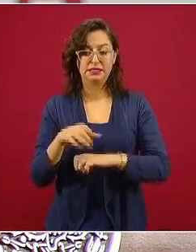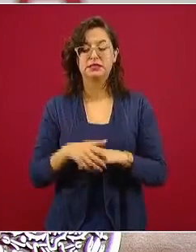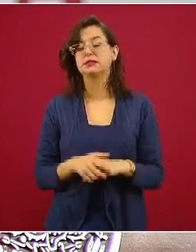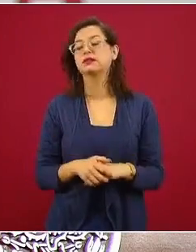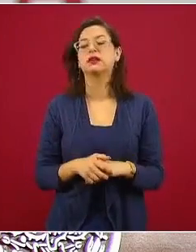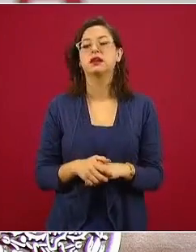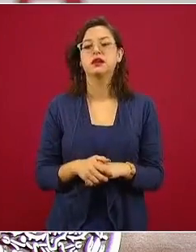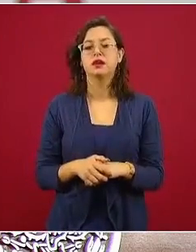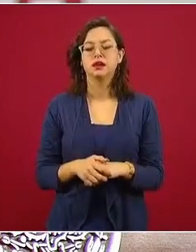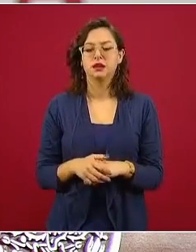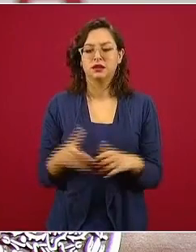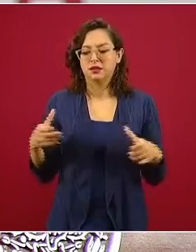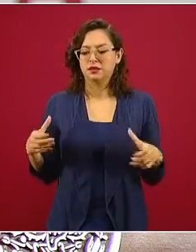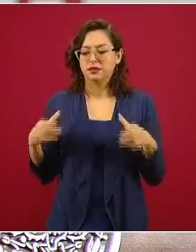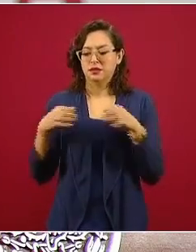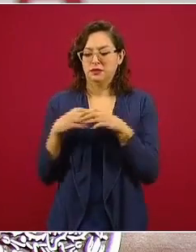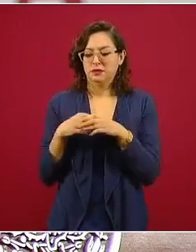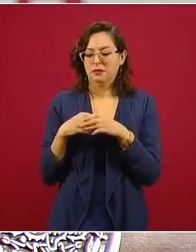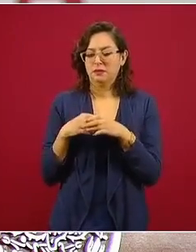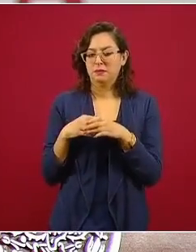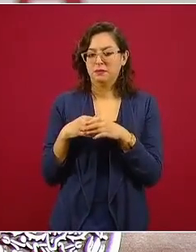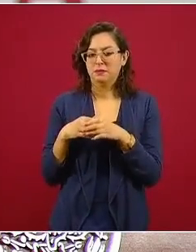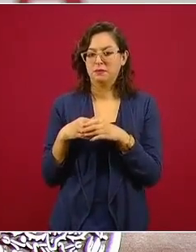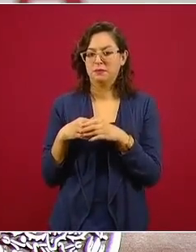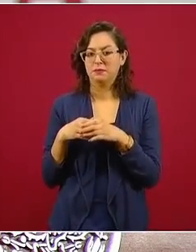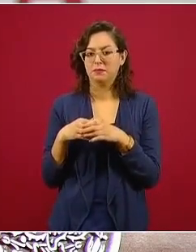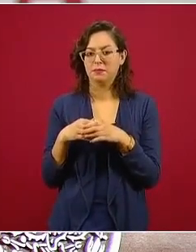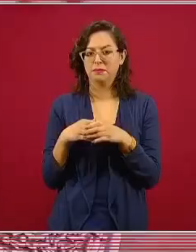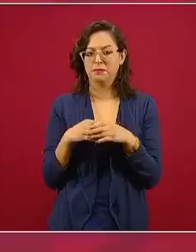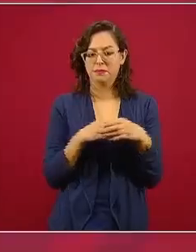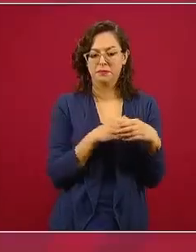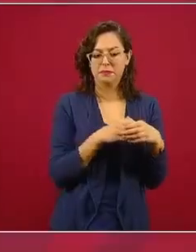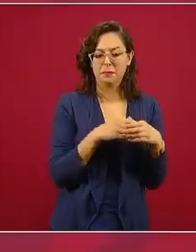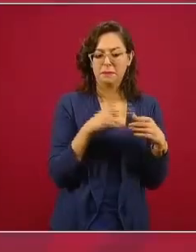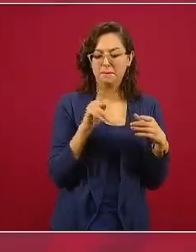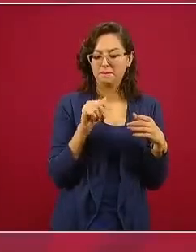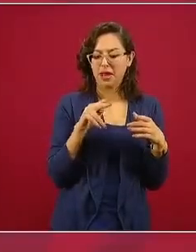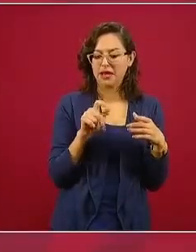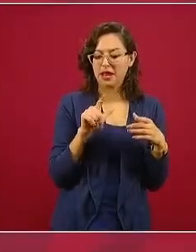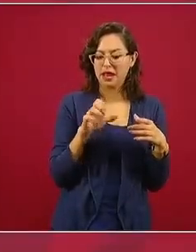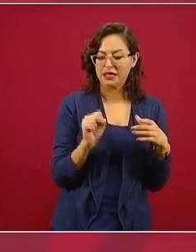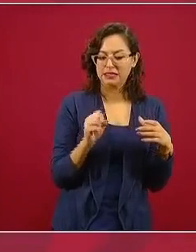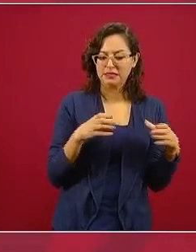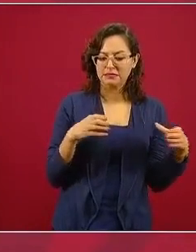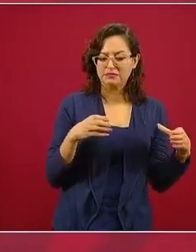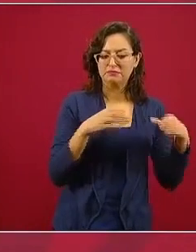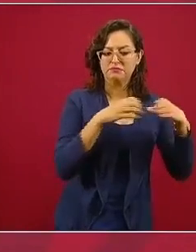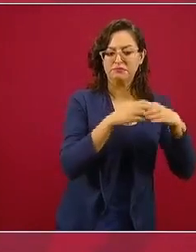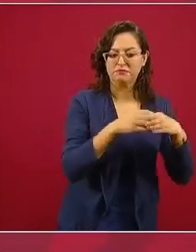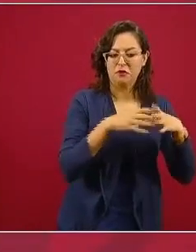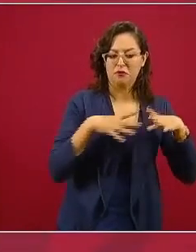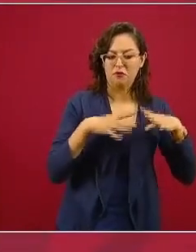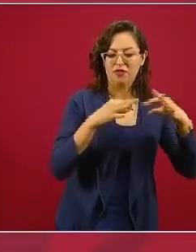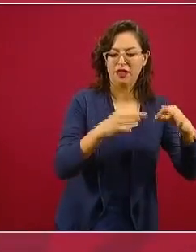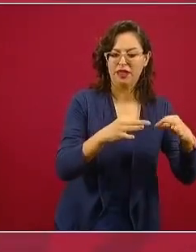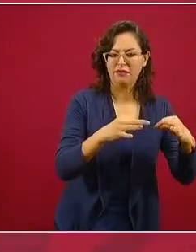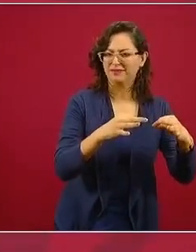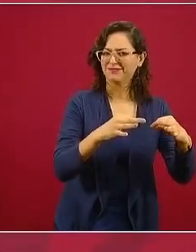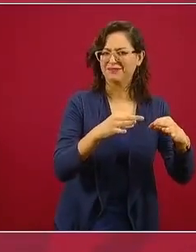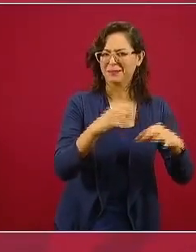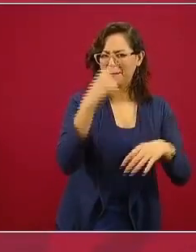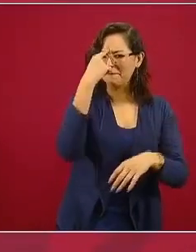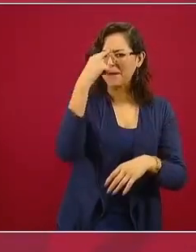estos paneles es que no generemos las condiciones para que se den. Y les pongo un ejemplo. Había